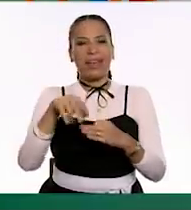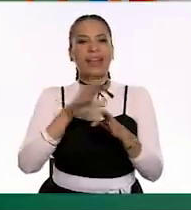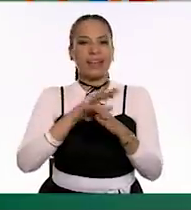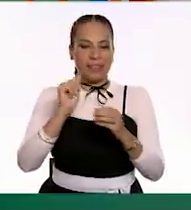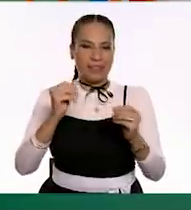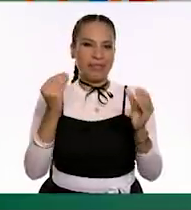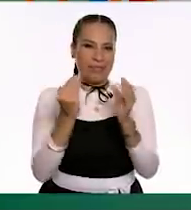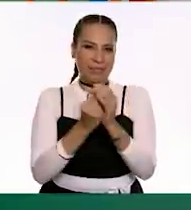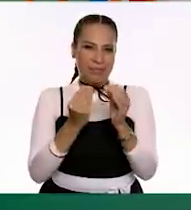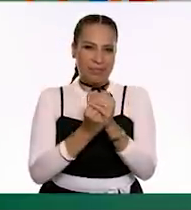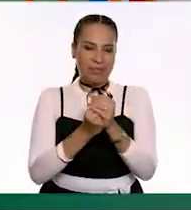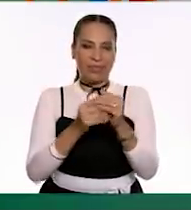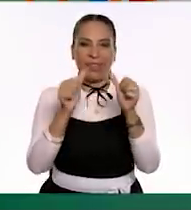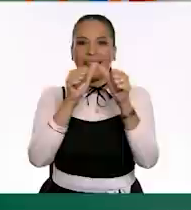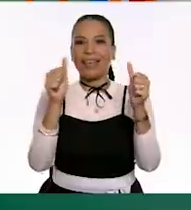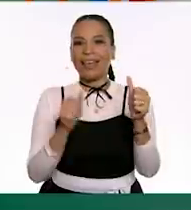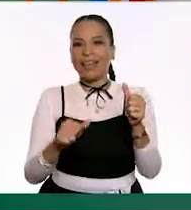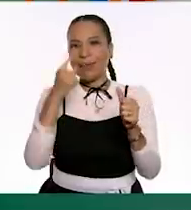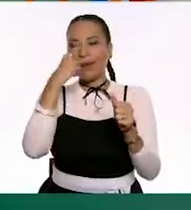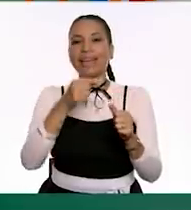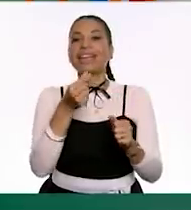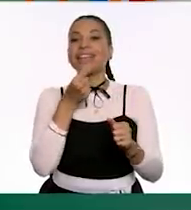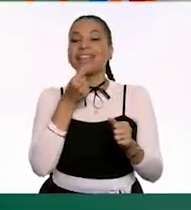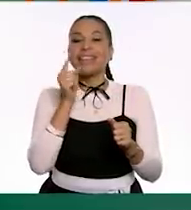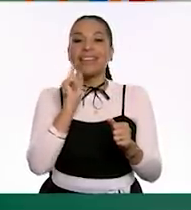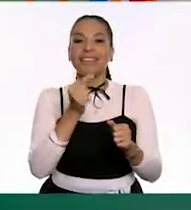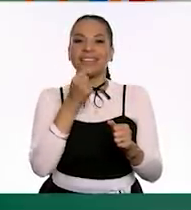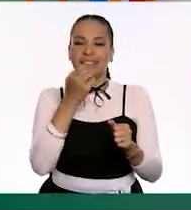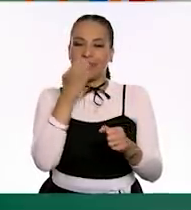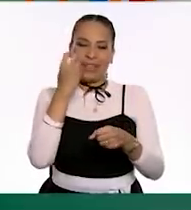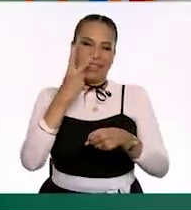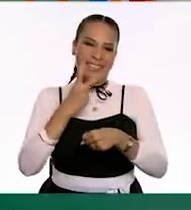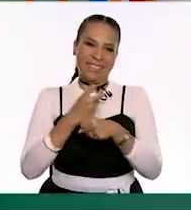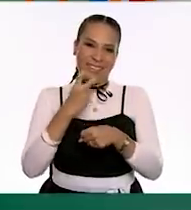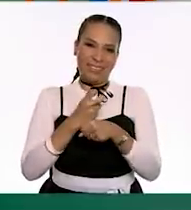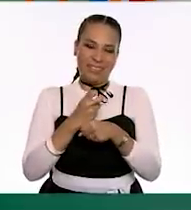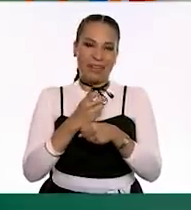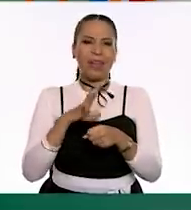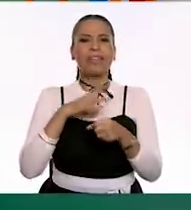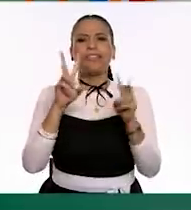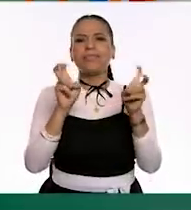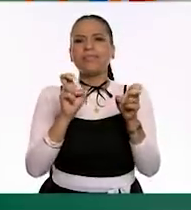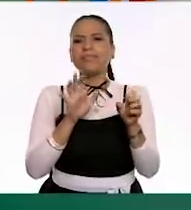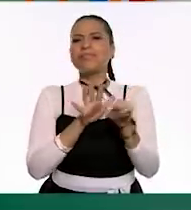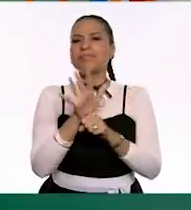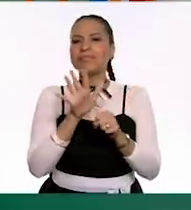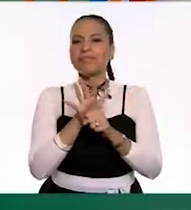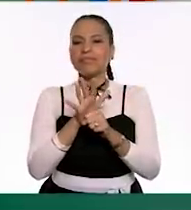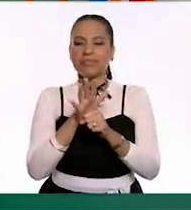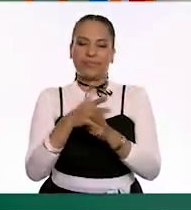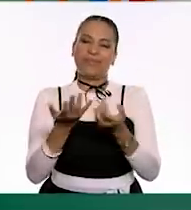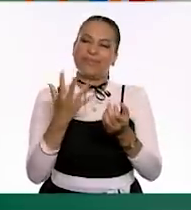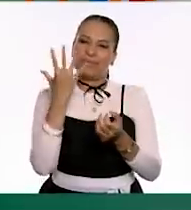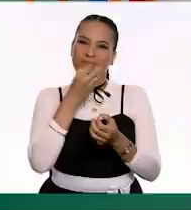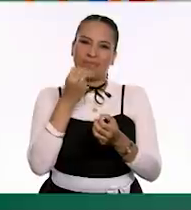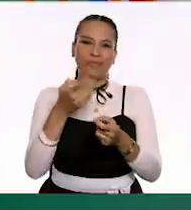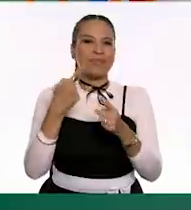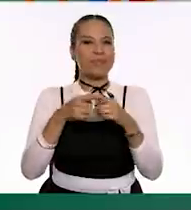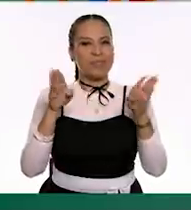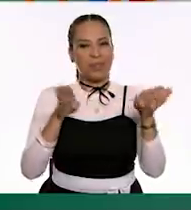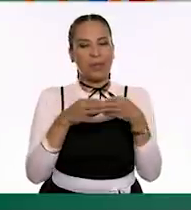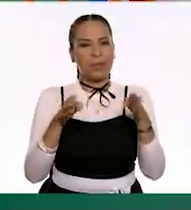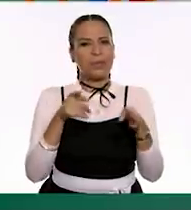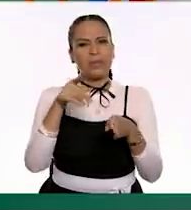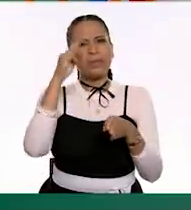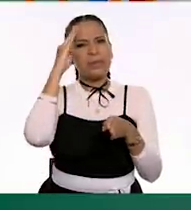nuestra clase de artes para niñas y niños de segundo grado de primaria que lleva por título El Encanto de la Música. ¿Y